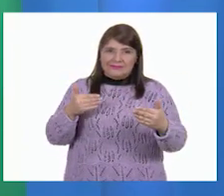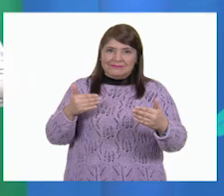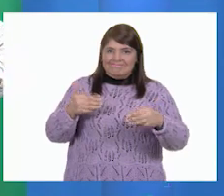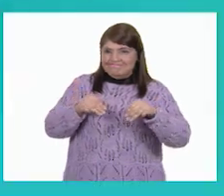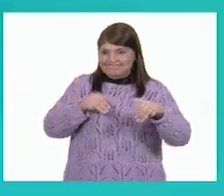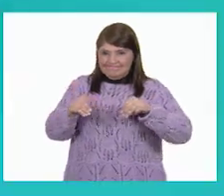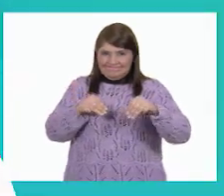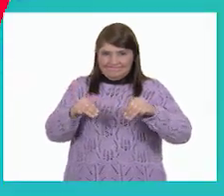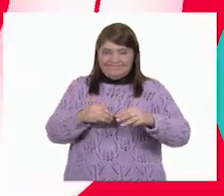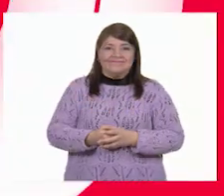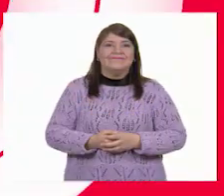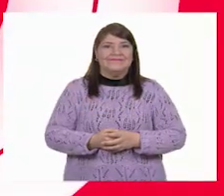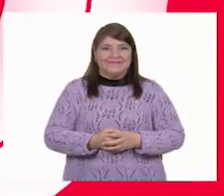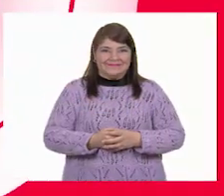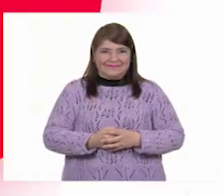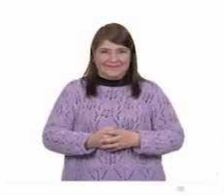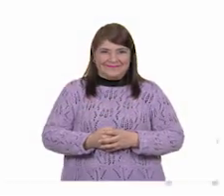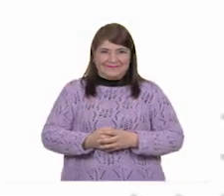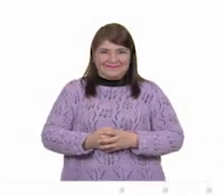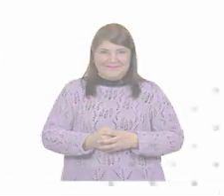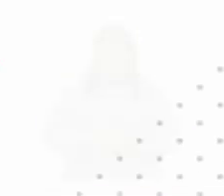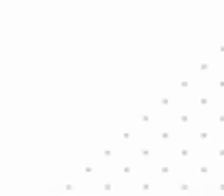a movernos un poco.